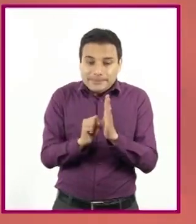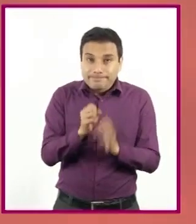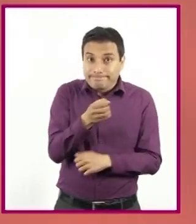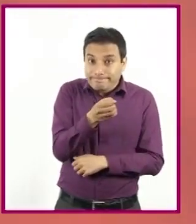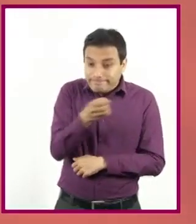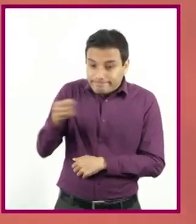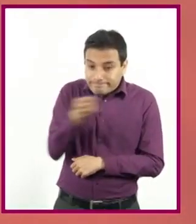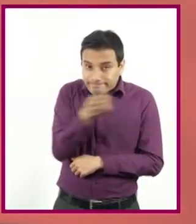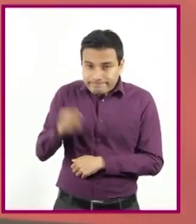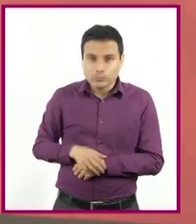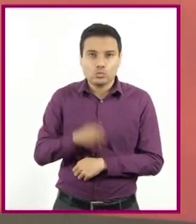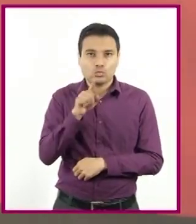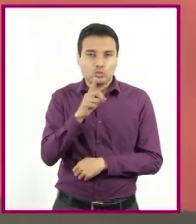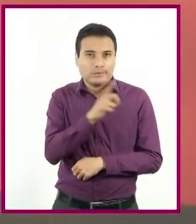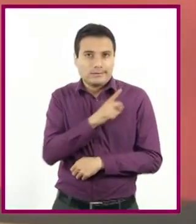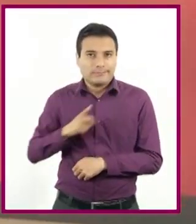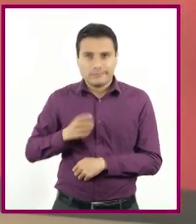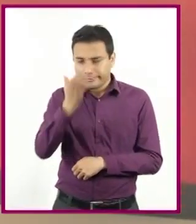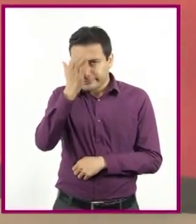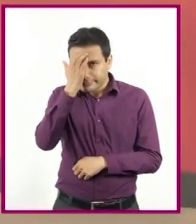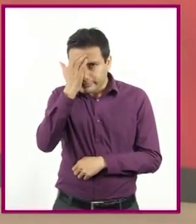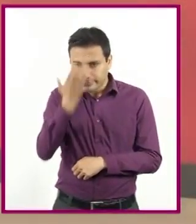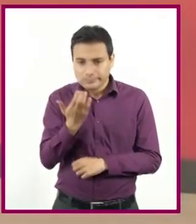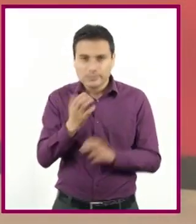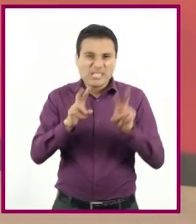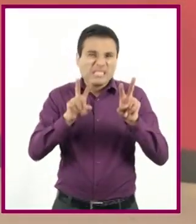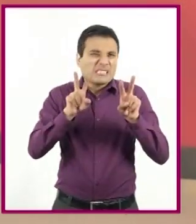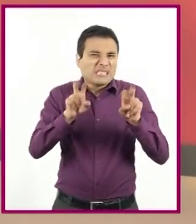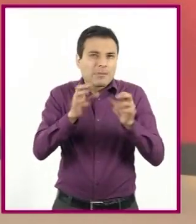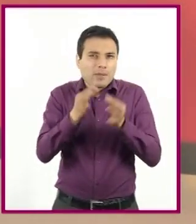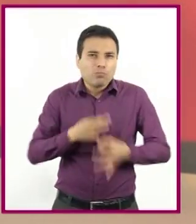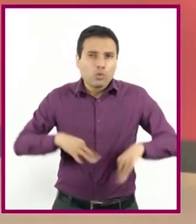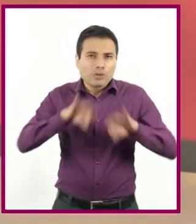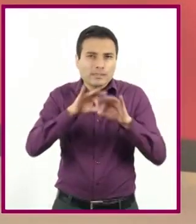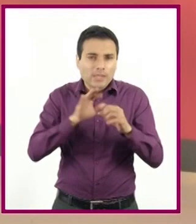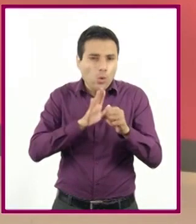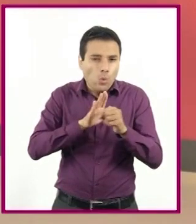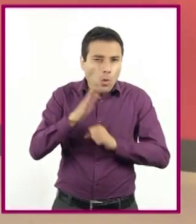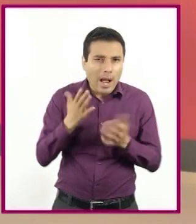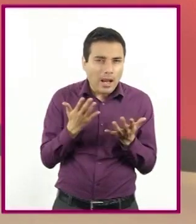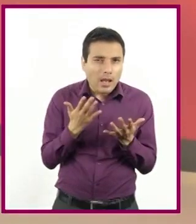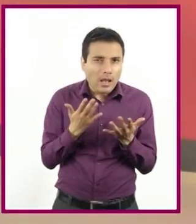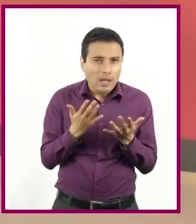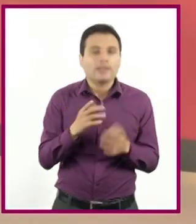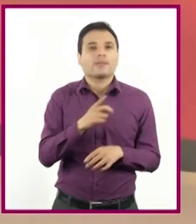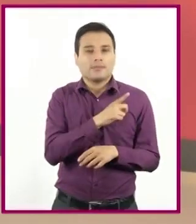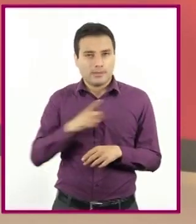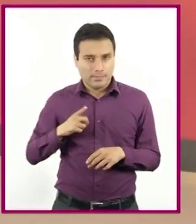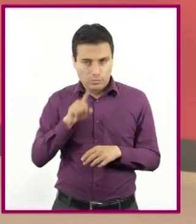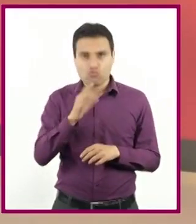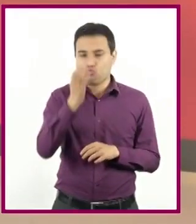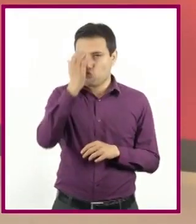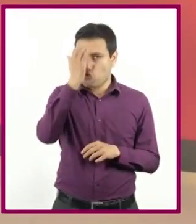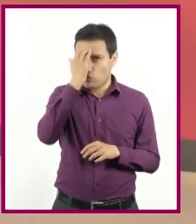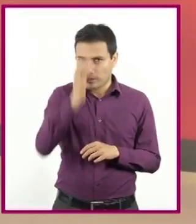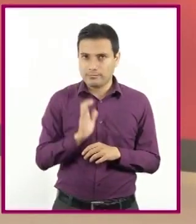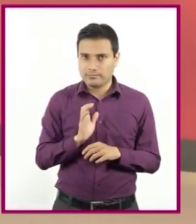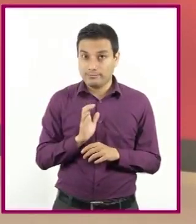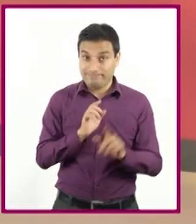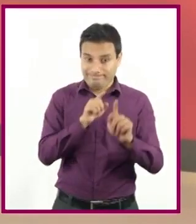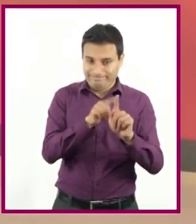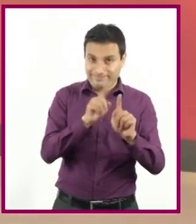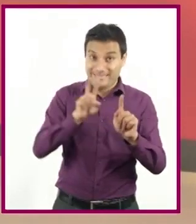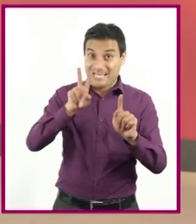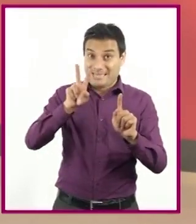descubrir cuál es el Sol o el corazón alrededor del cual girarán o